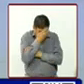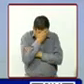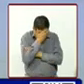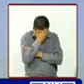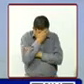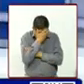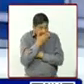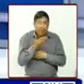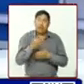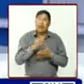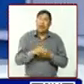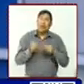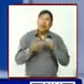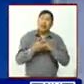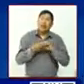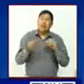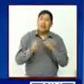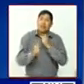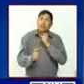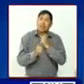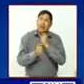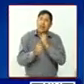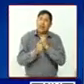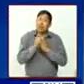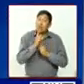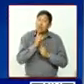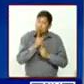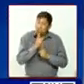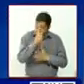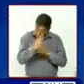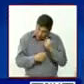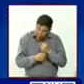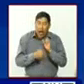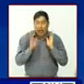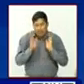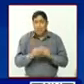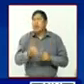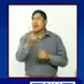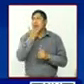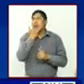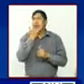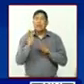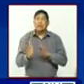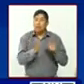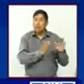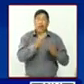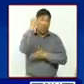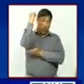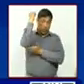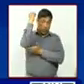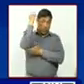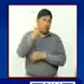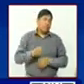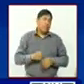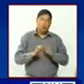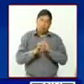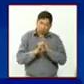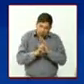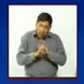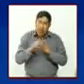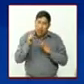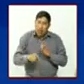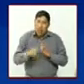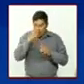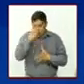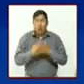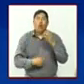semejante peligro. Y esto que mencionas, Miriam, del taxi, bueno, hay que hablar de lo que sucede también en Sucre, porque sí, exactamente, hay que tener un taxi de